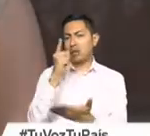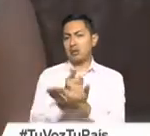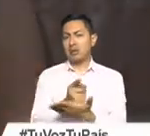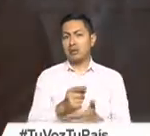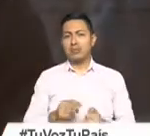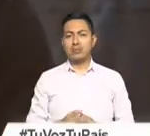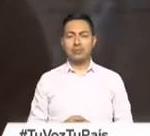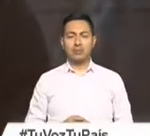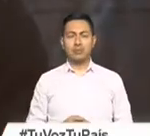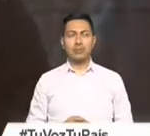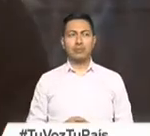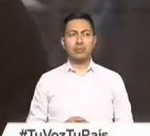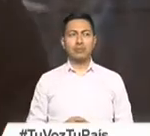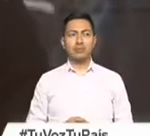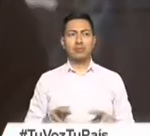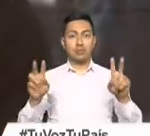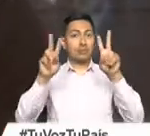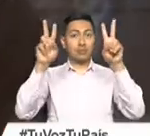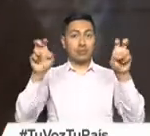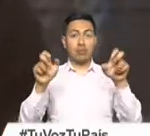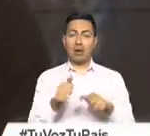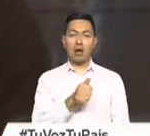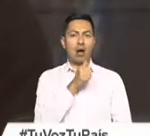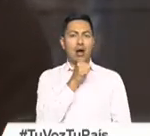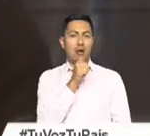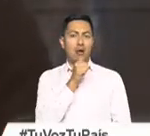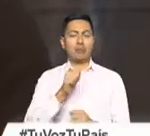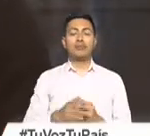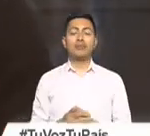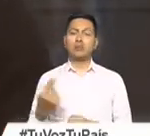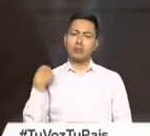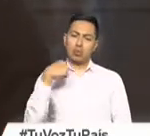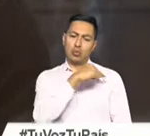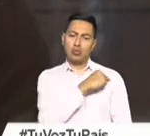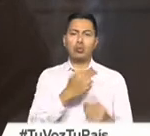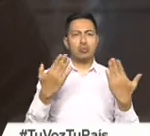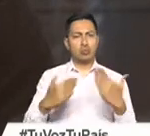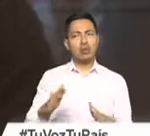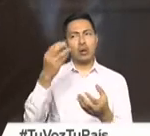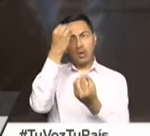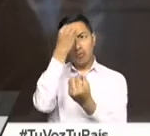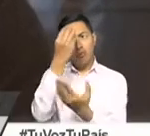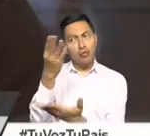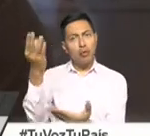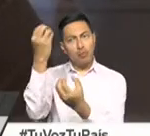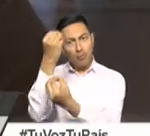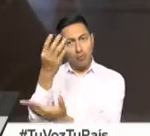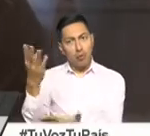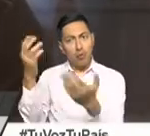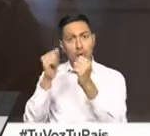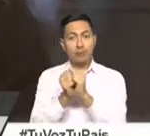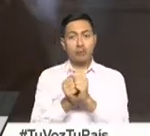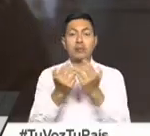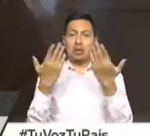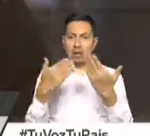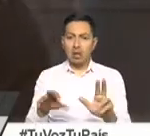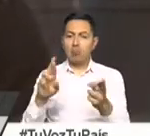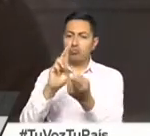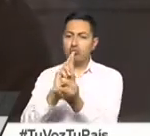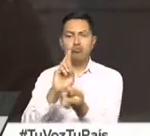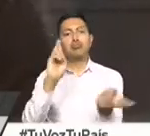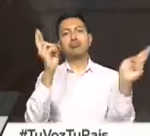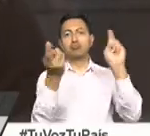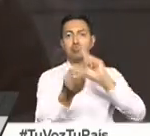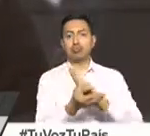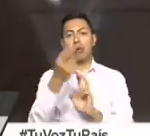década. Sobre el tema del agua, nosotros hemos informado que ya hemos reformado